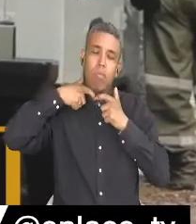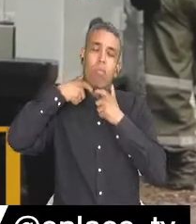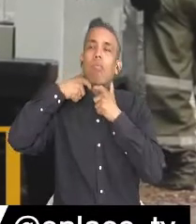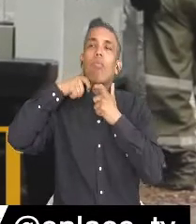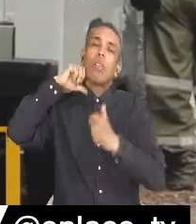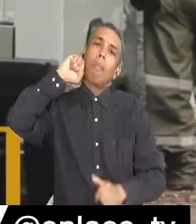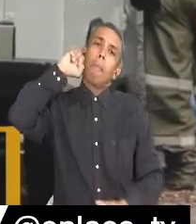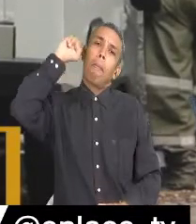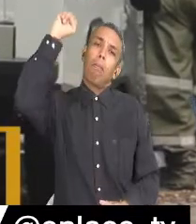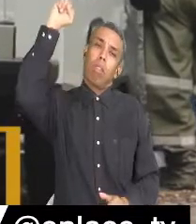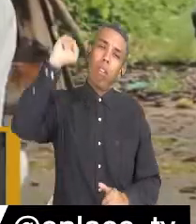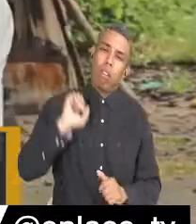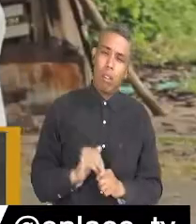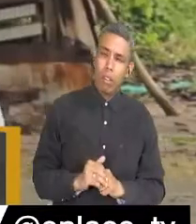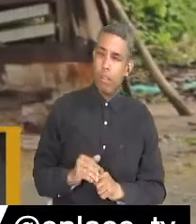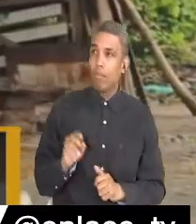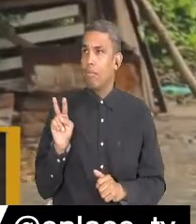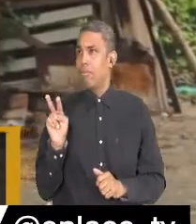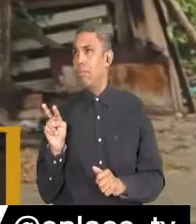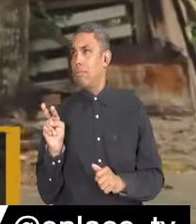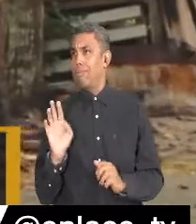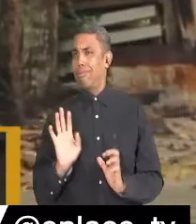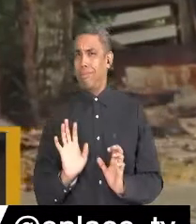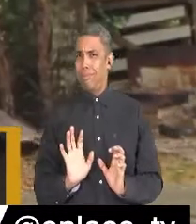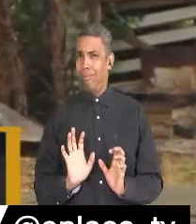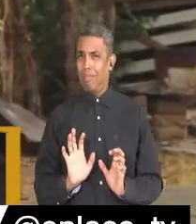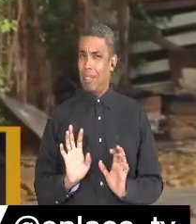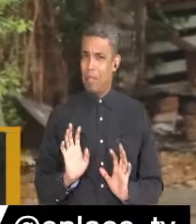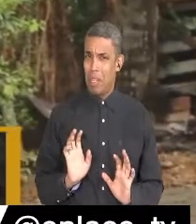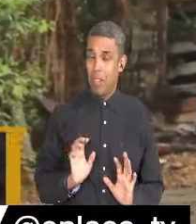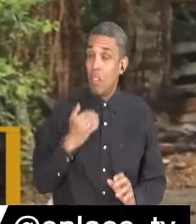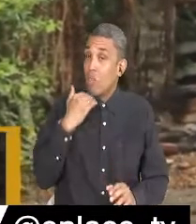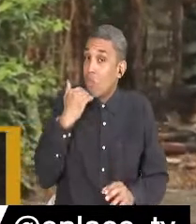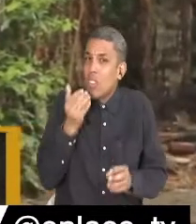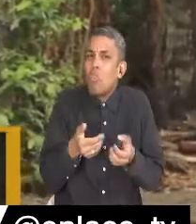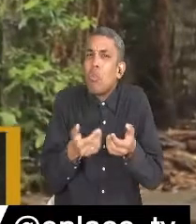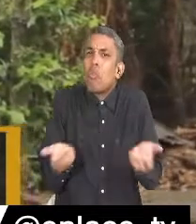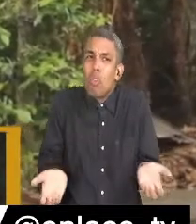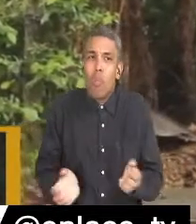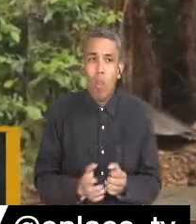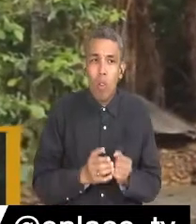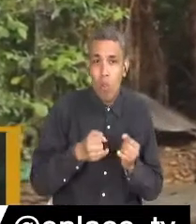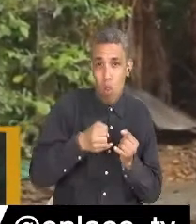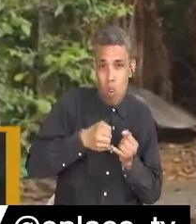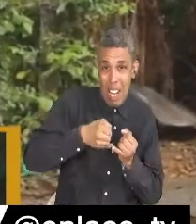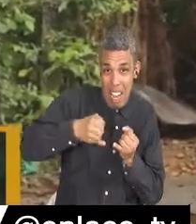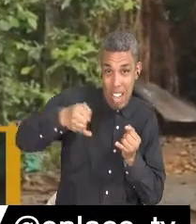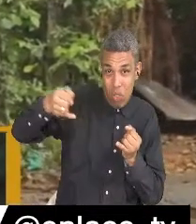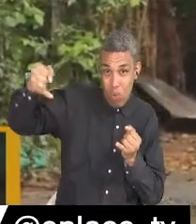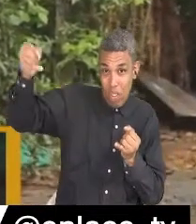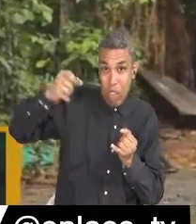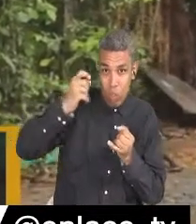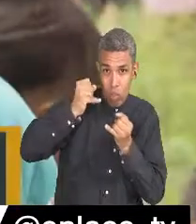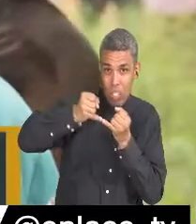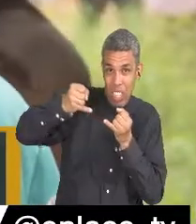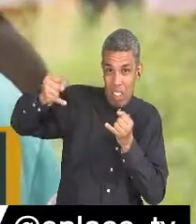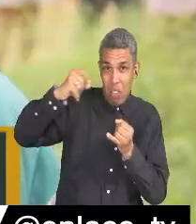él. Y yo que viera que traía lazo, no, al menos que lo haya conseguido por ahí. Y de noche pasamos nosotros por